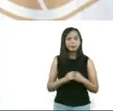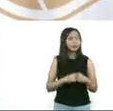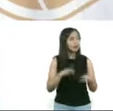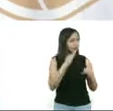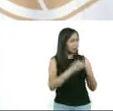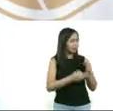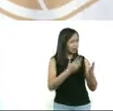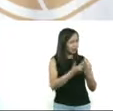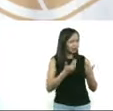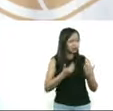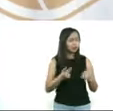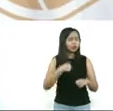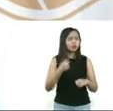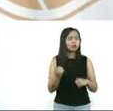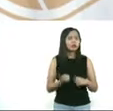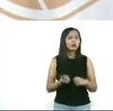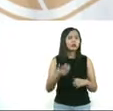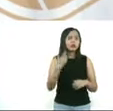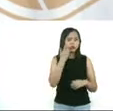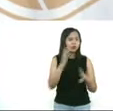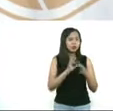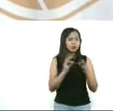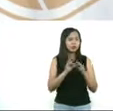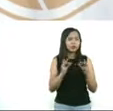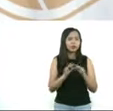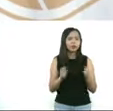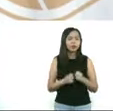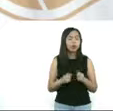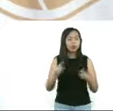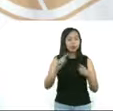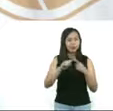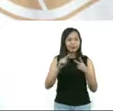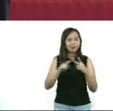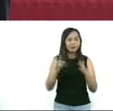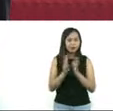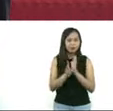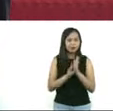acabe, aprovechando que estamos hablando del 10, voy a poner dos videos